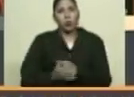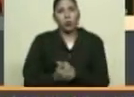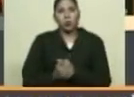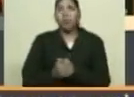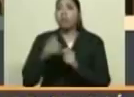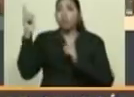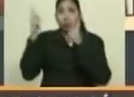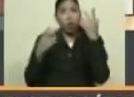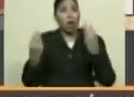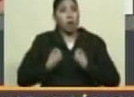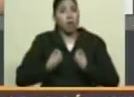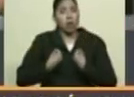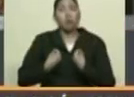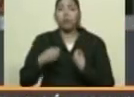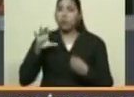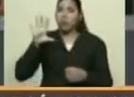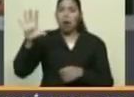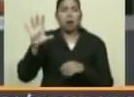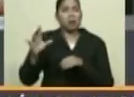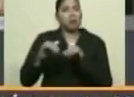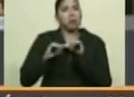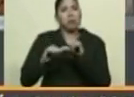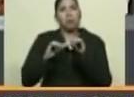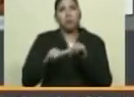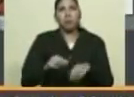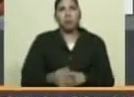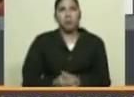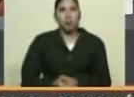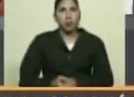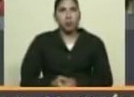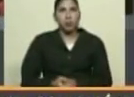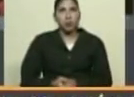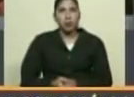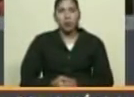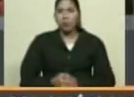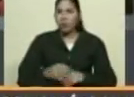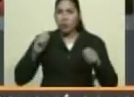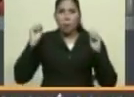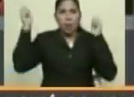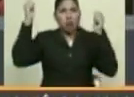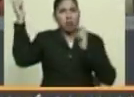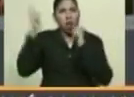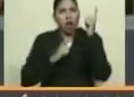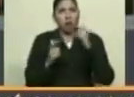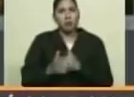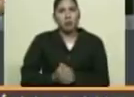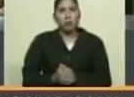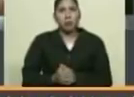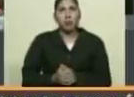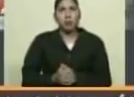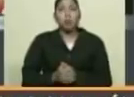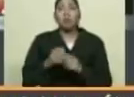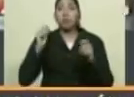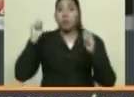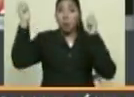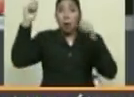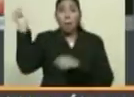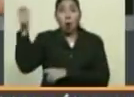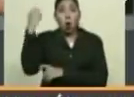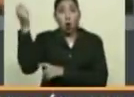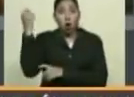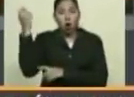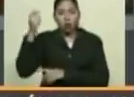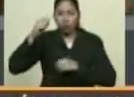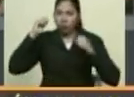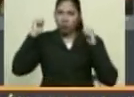vive! ¡Vive! ¡Chávez vive y vive! ¡Vive! ¡Que viva Chávez! ¡Viva! ¡Que viva Apure! ¡Viva! ¡Que viva el